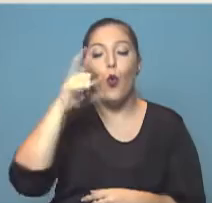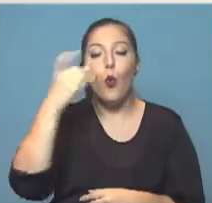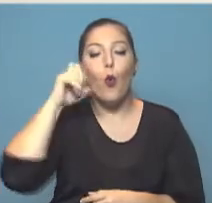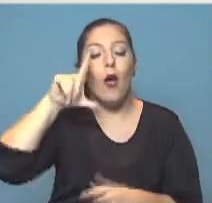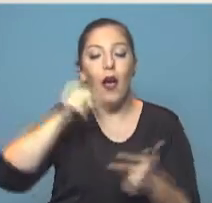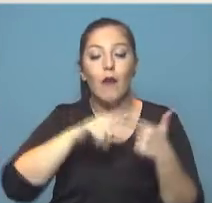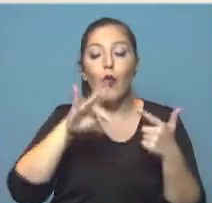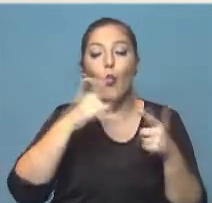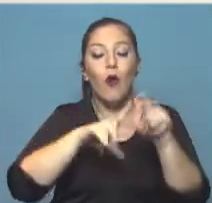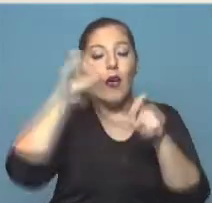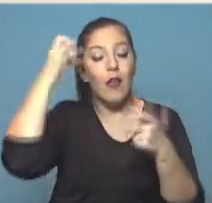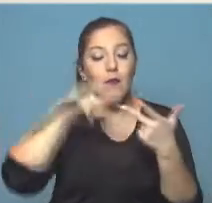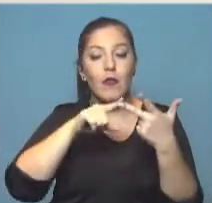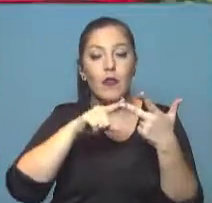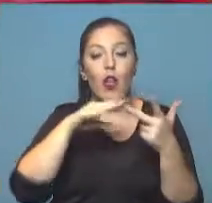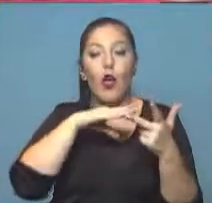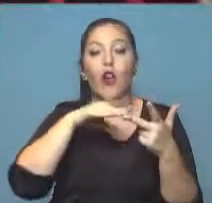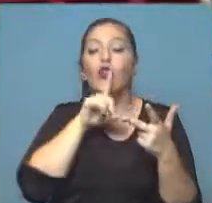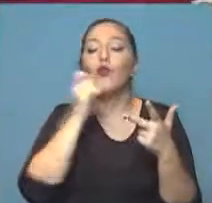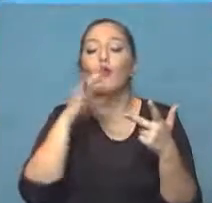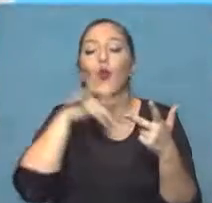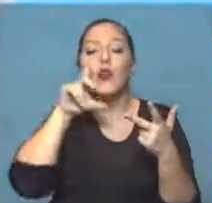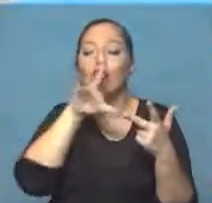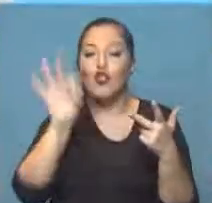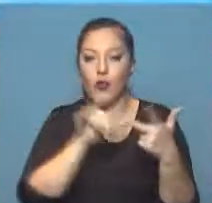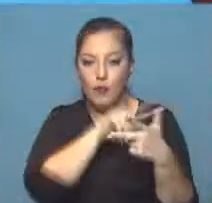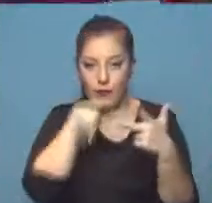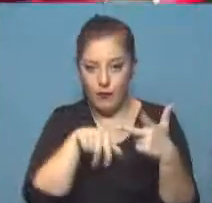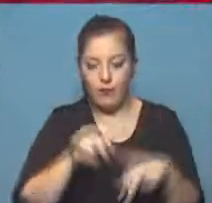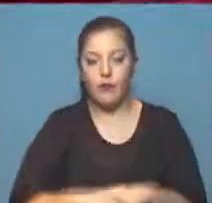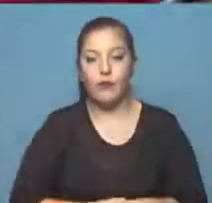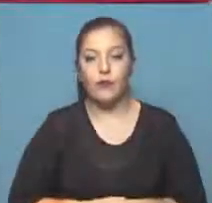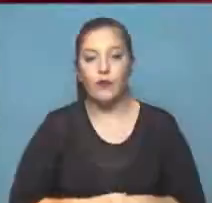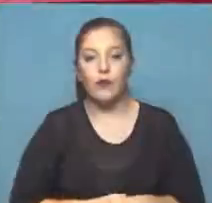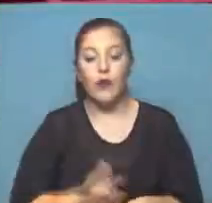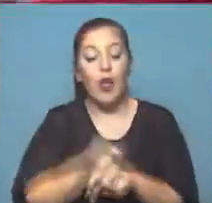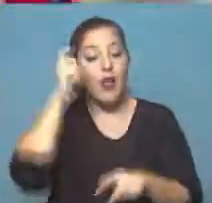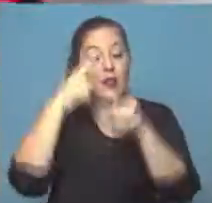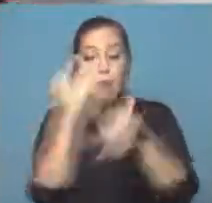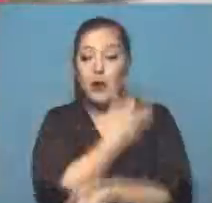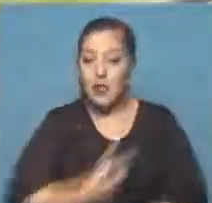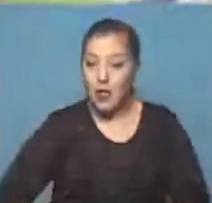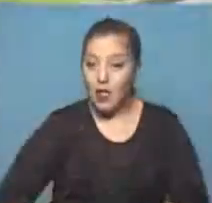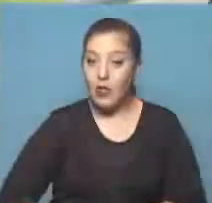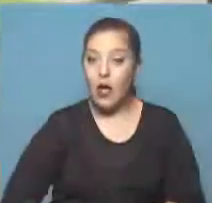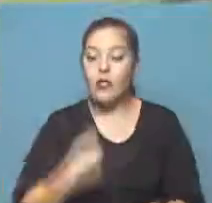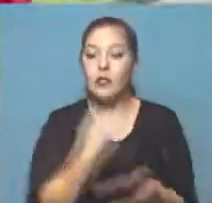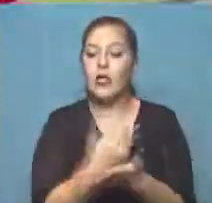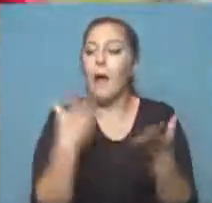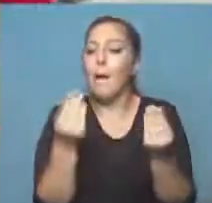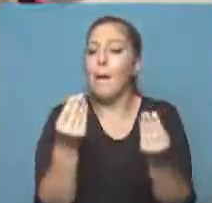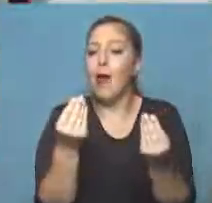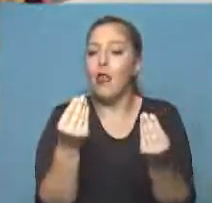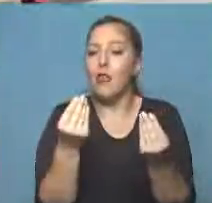Duque y Carlos Holmes Trujillo. Fue desde las filas del expresidente que se agitaron temores